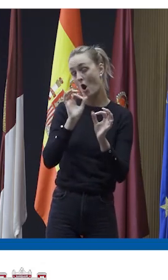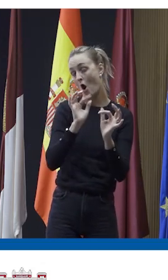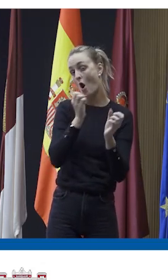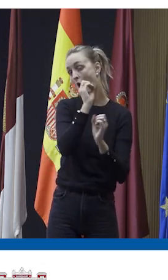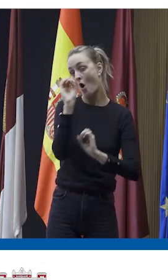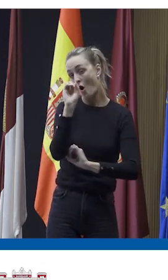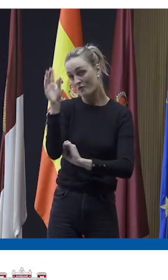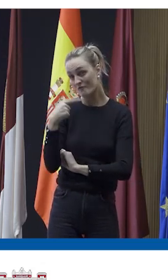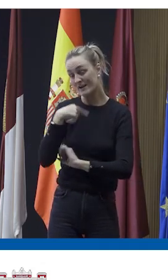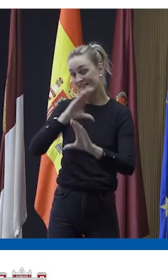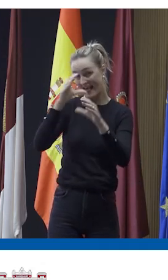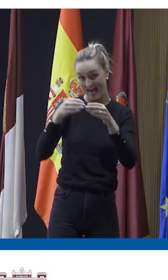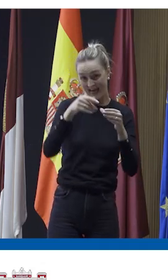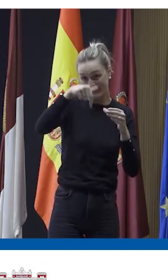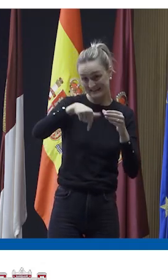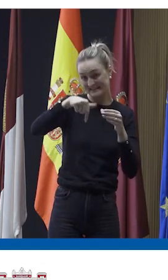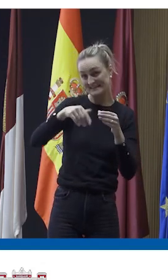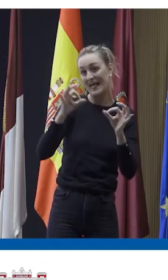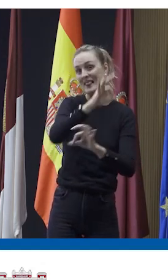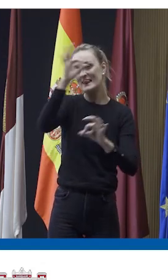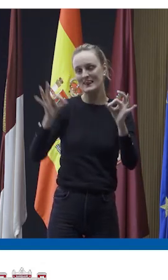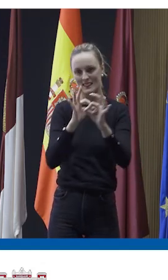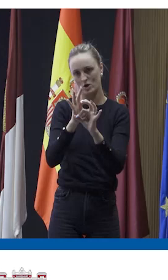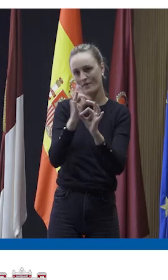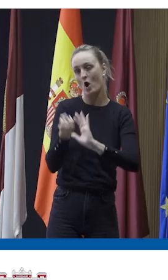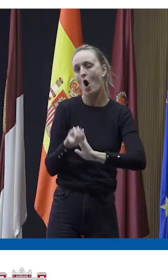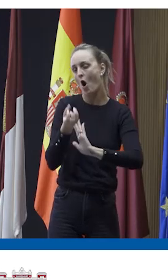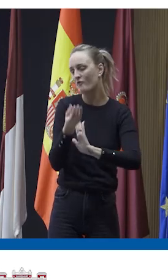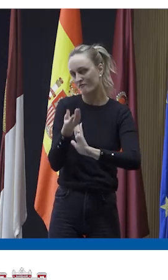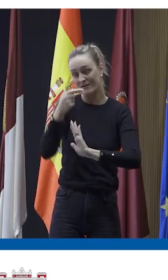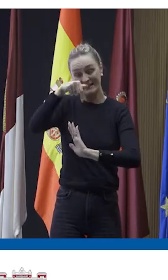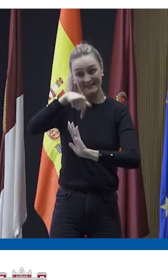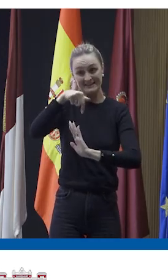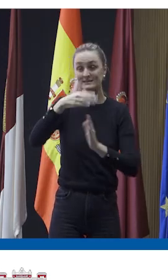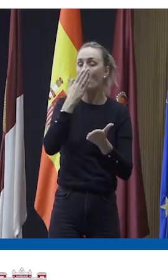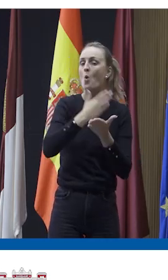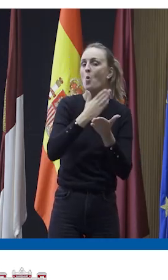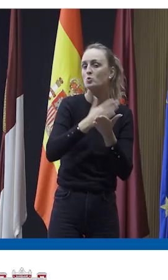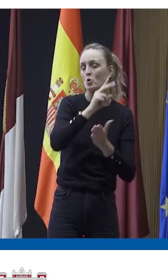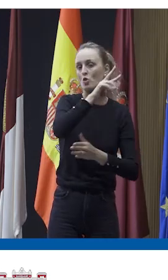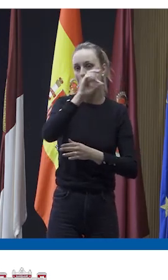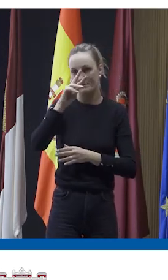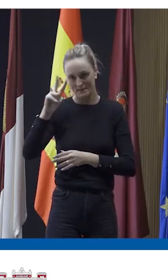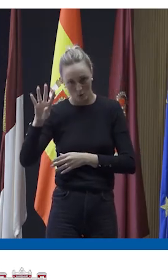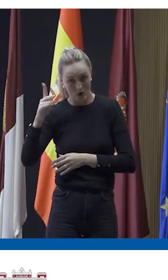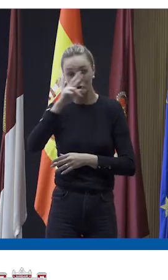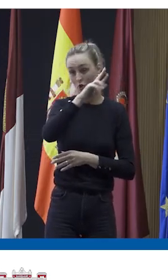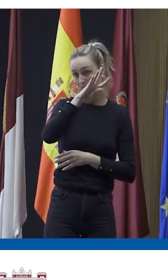conferencias comprendidas dentro de este ciclo de conferencias en el que este curso